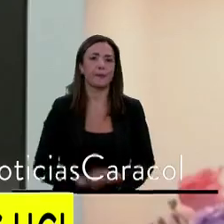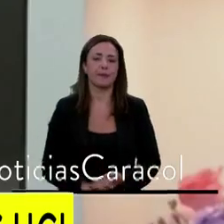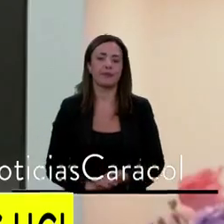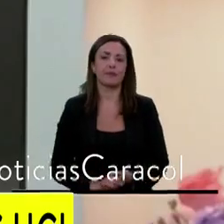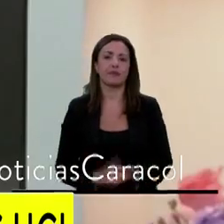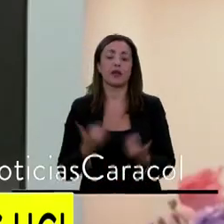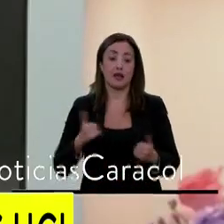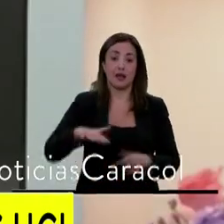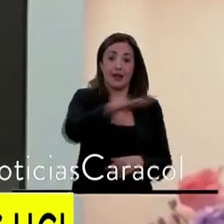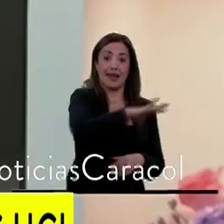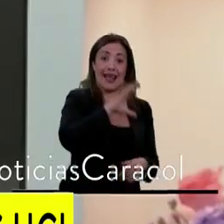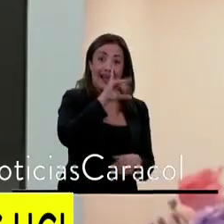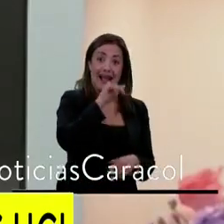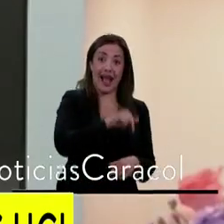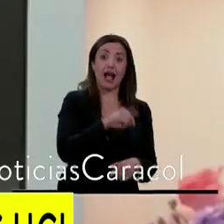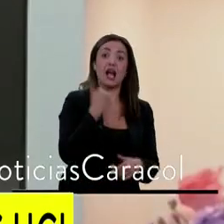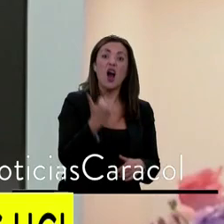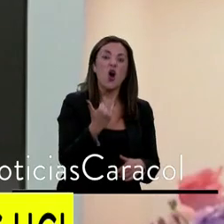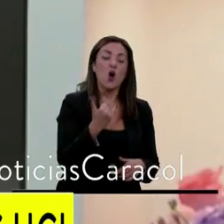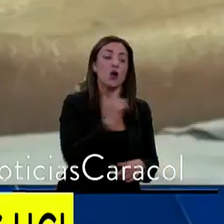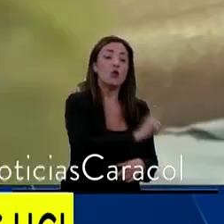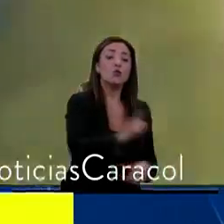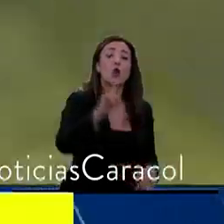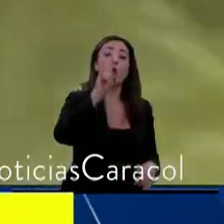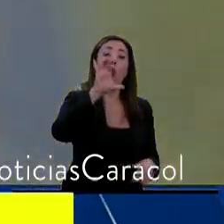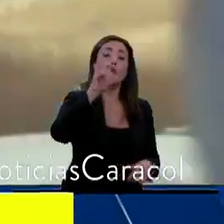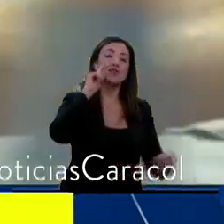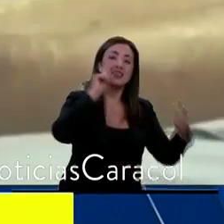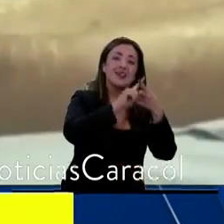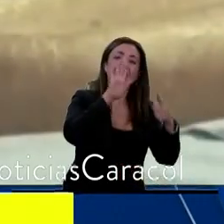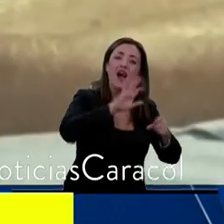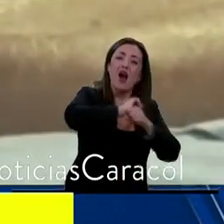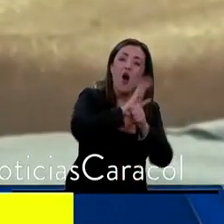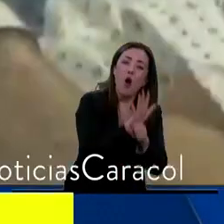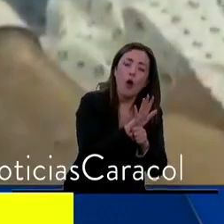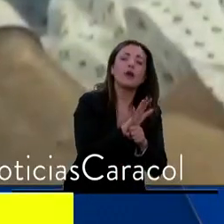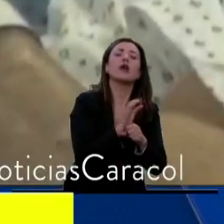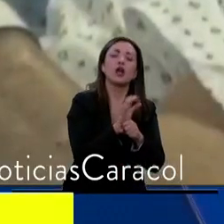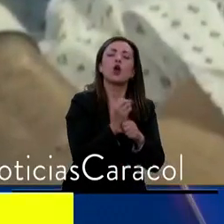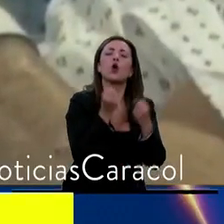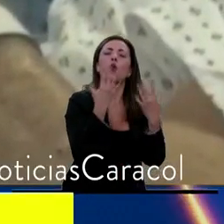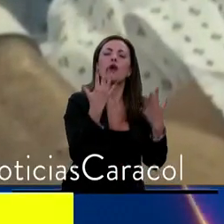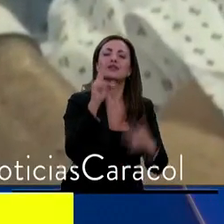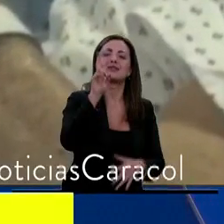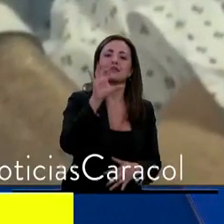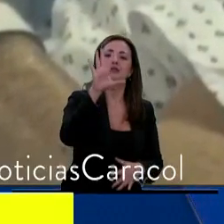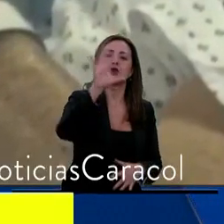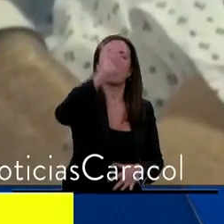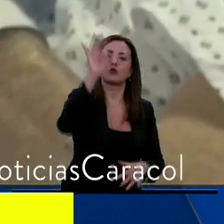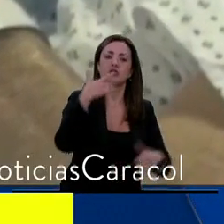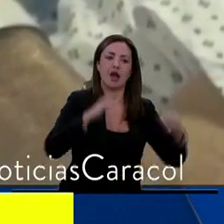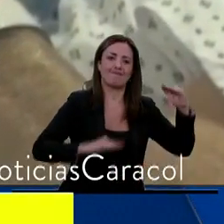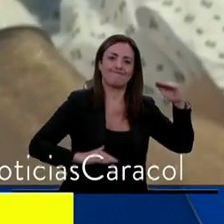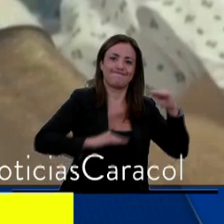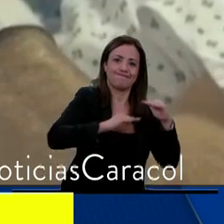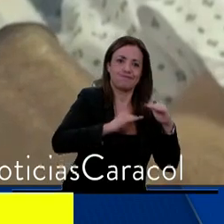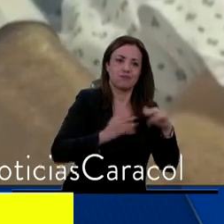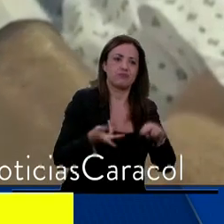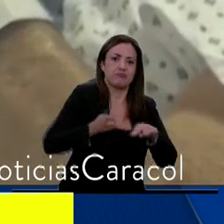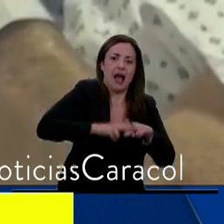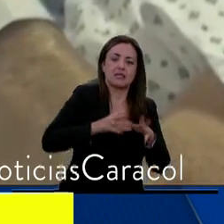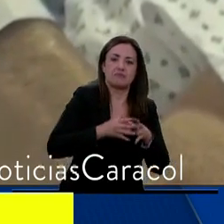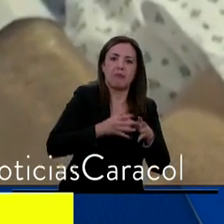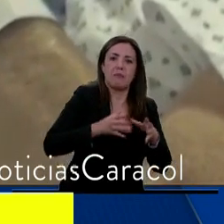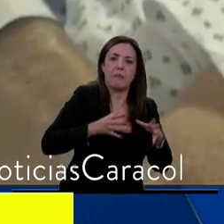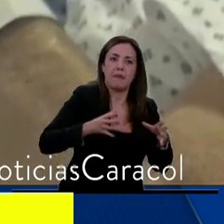Hoy la ciudad de Cali tenemos una ocupación de las camas de COVID que está alrededor del 75% de ocupación. Hemos aumentado,